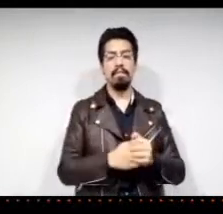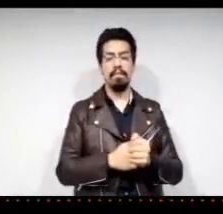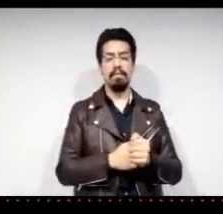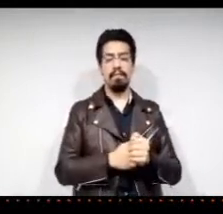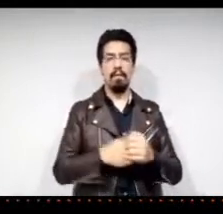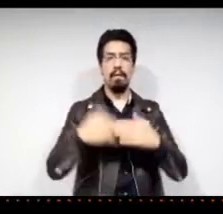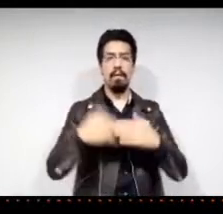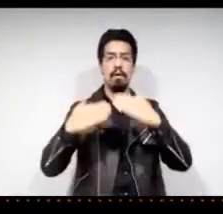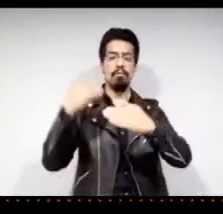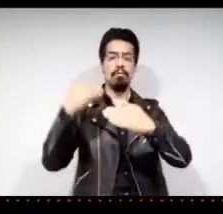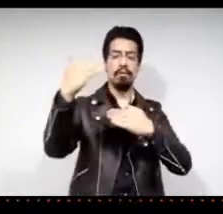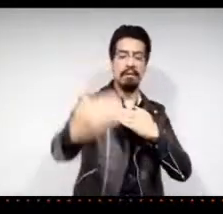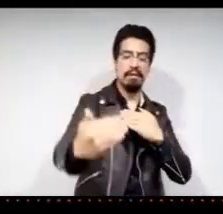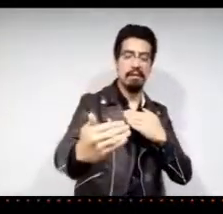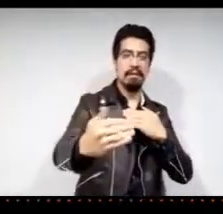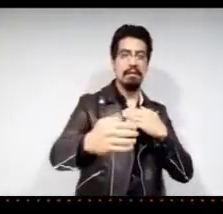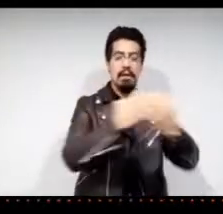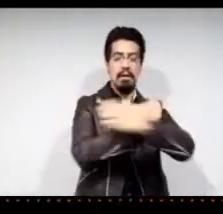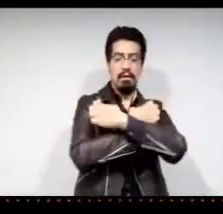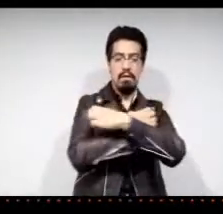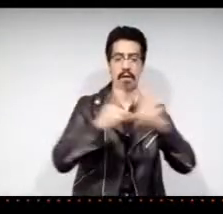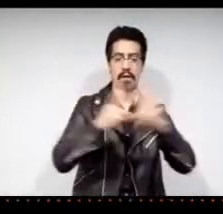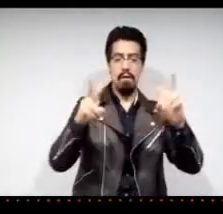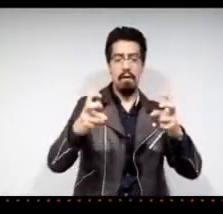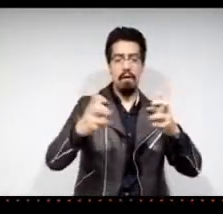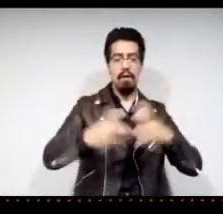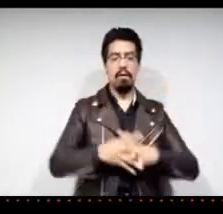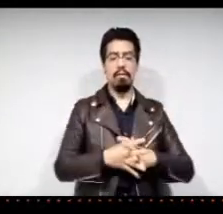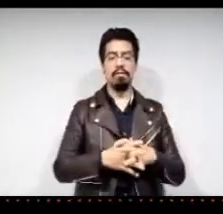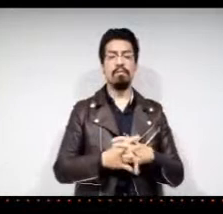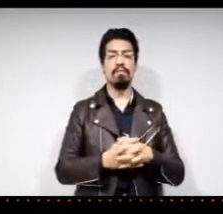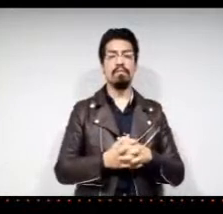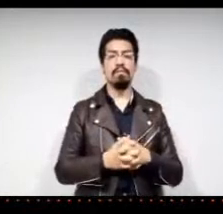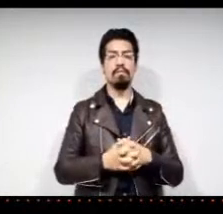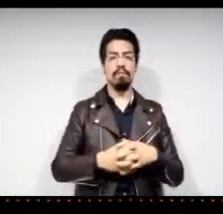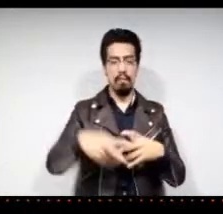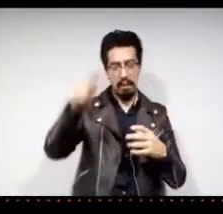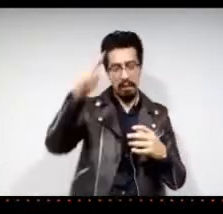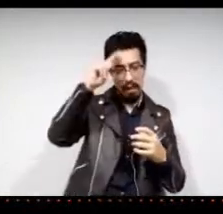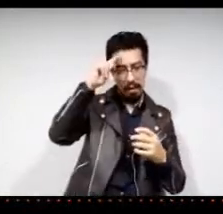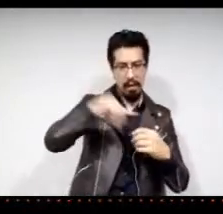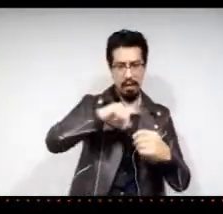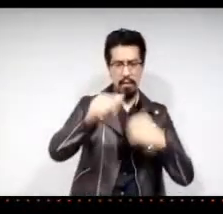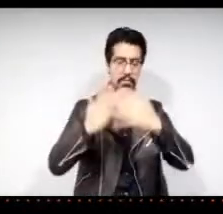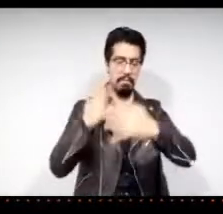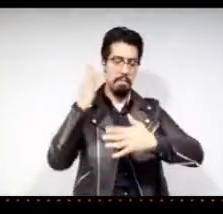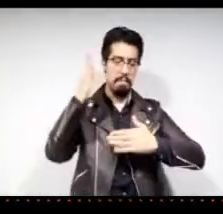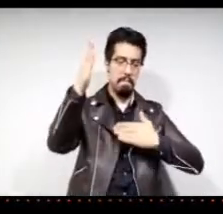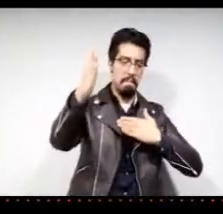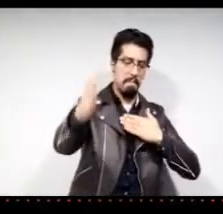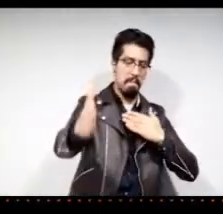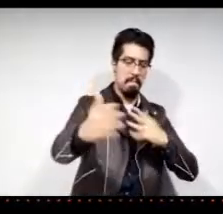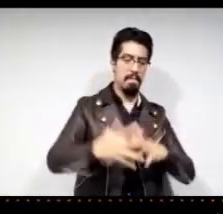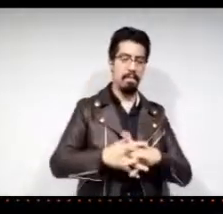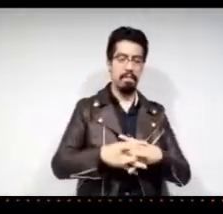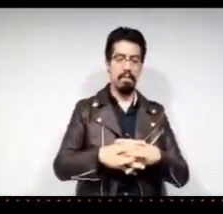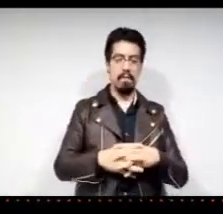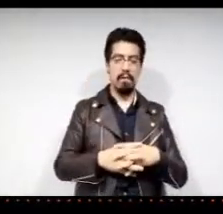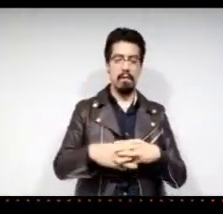educación de las cuales se pensaba que nos iban a llegar mucho más adelante. donde se comenzaba a